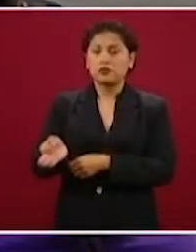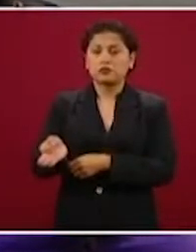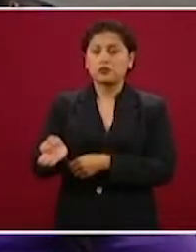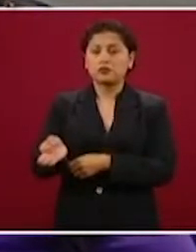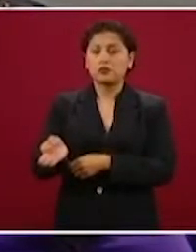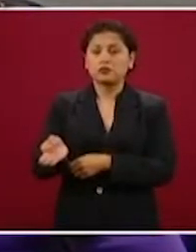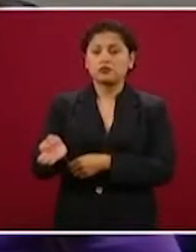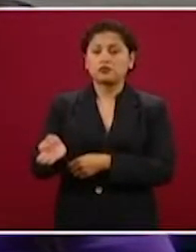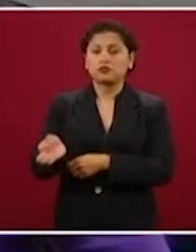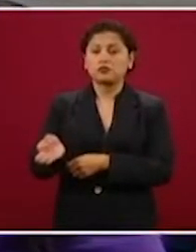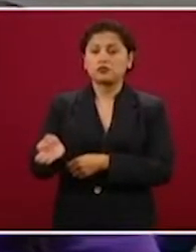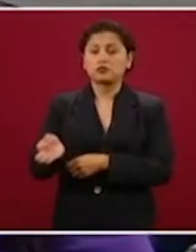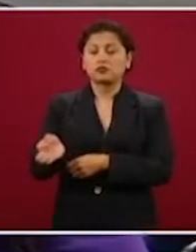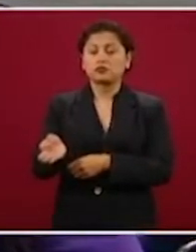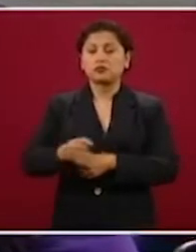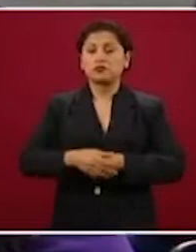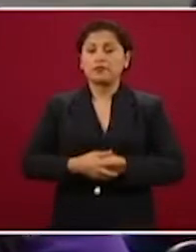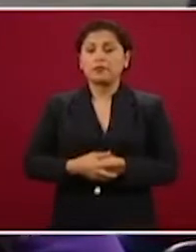que